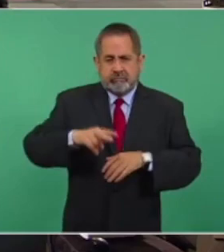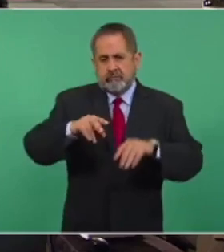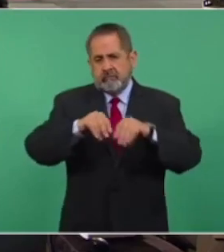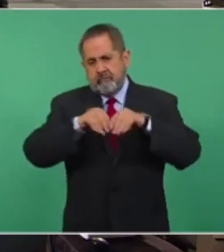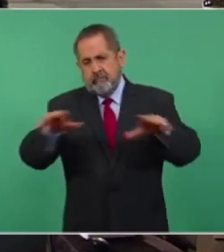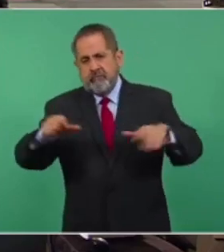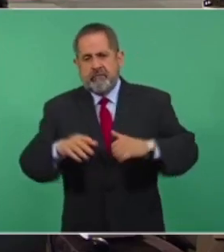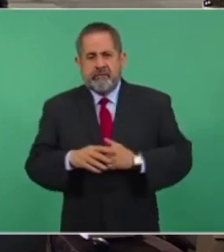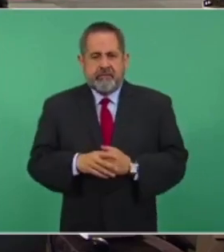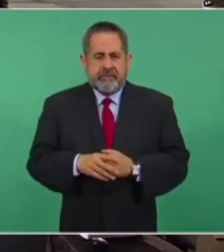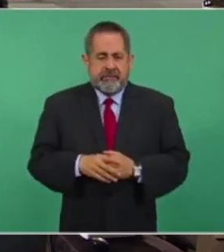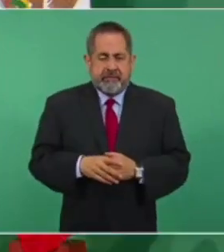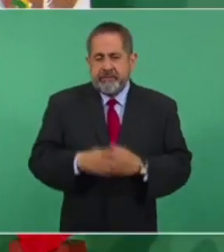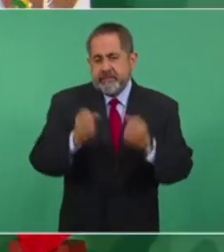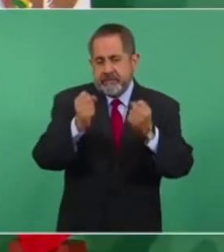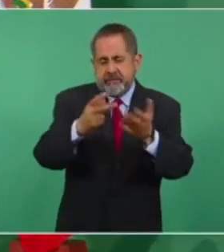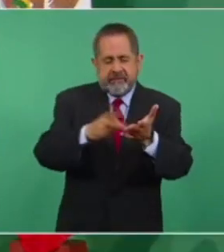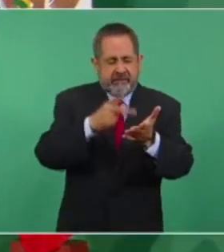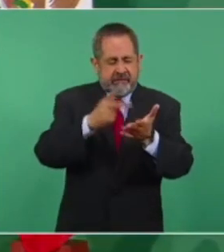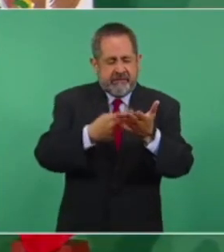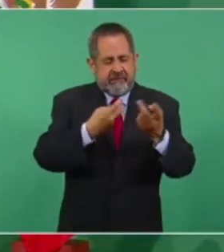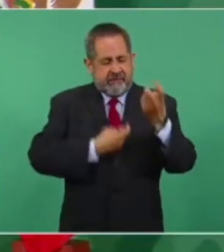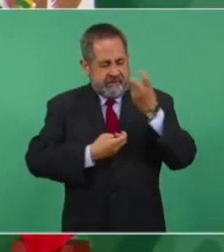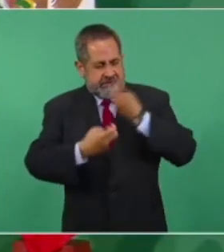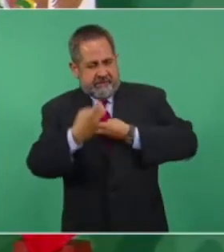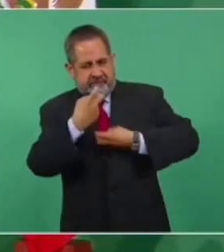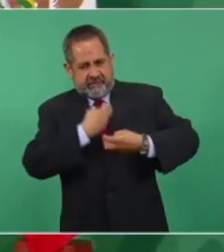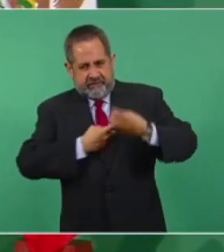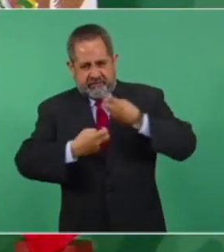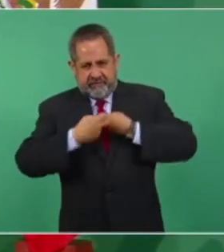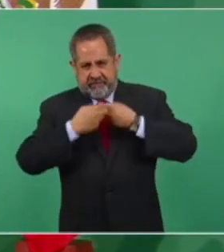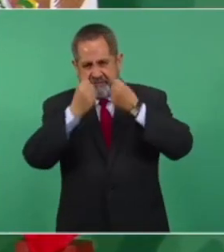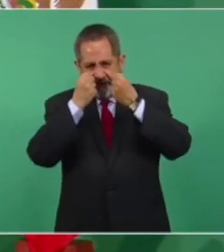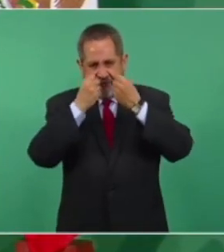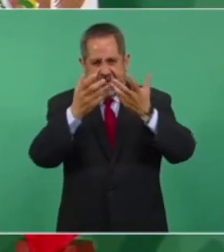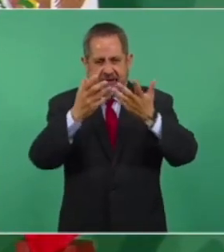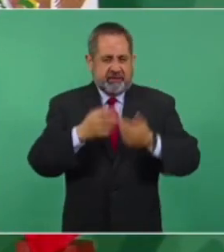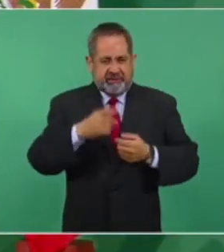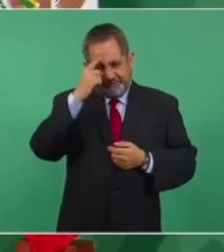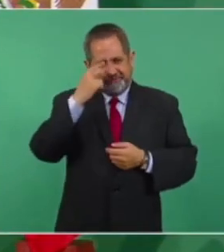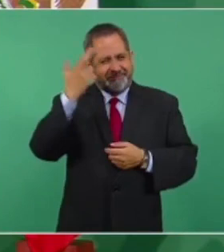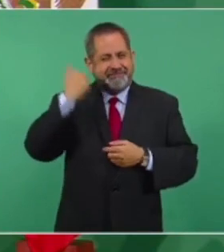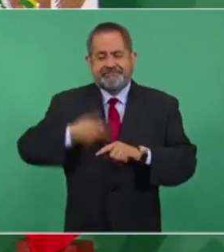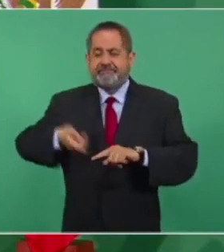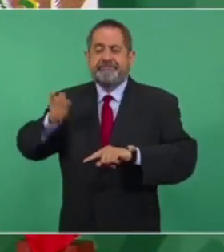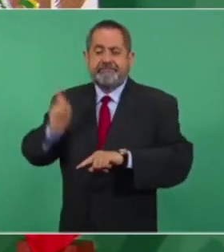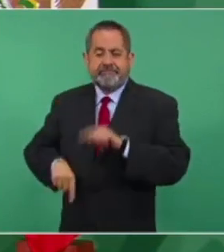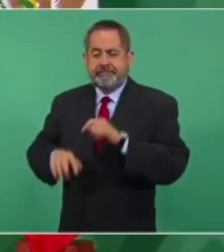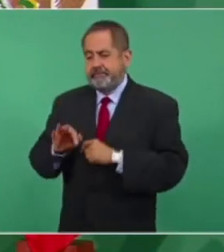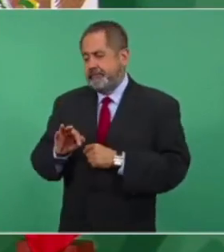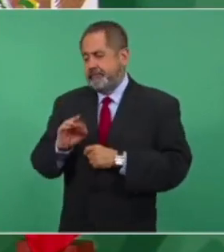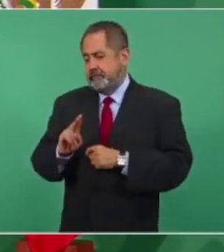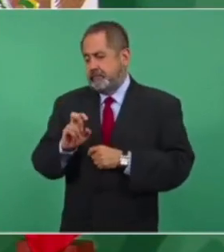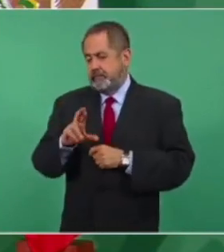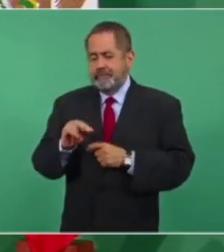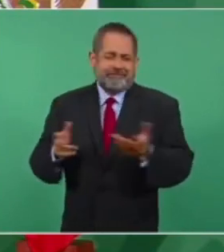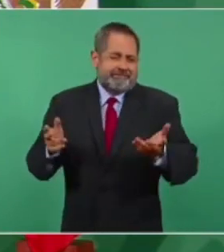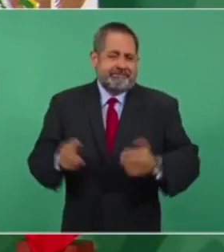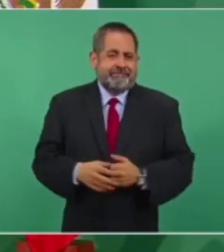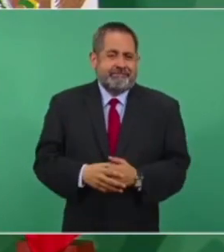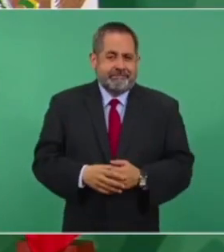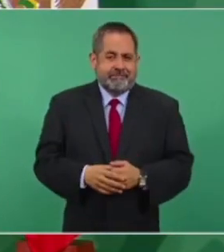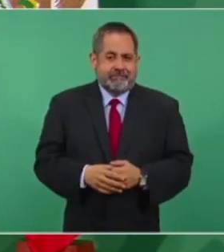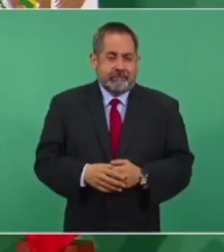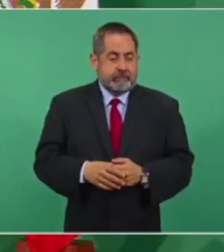Yo he padecido eso, pero mucho. Bueno, hasta me desaforaron, ¿sí?,